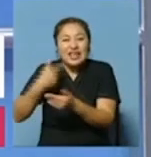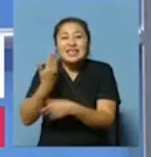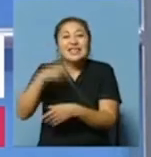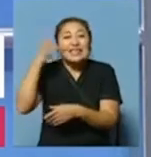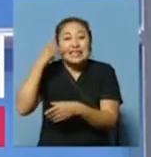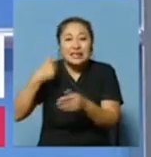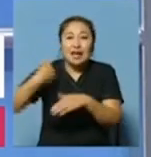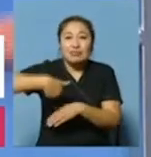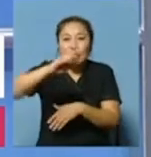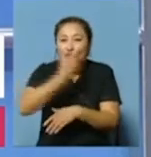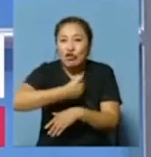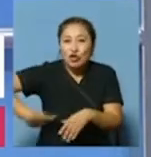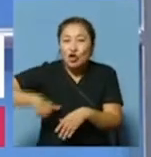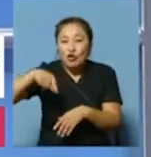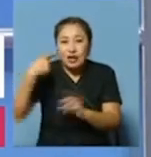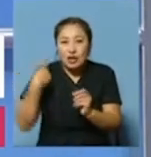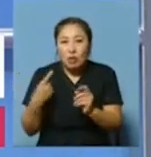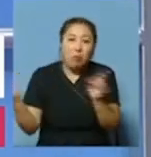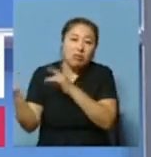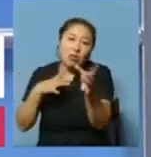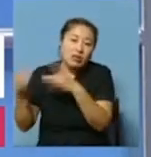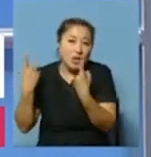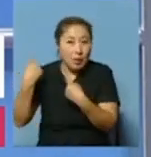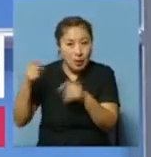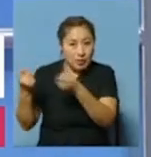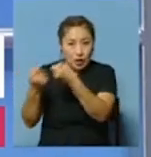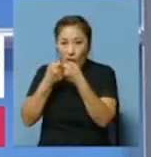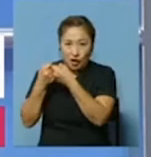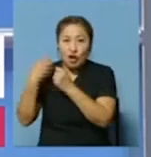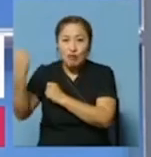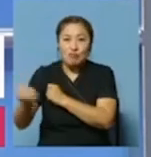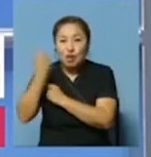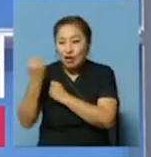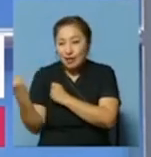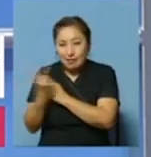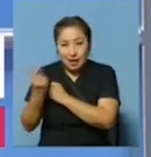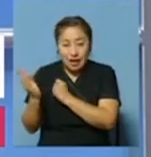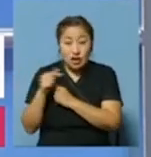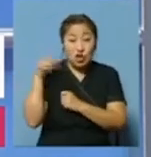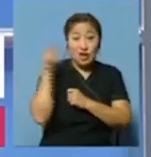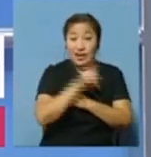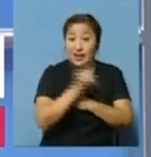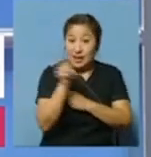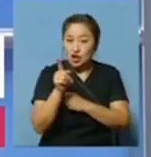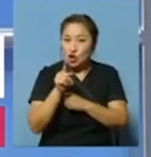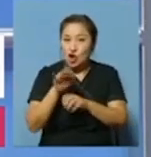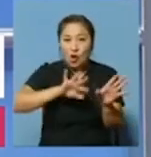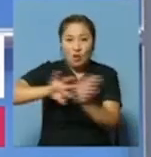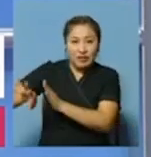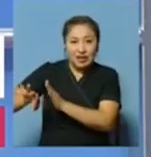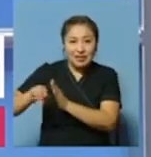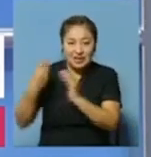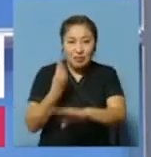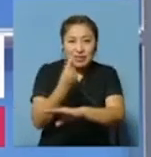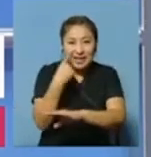entonces también se pelean toda la historia pero tienen acordado el poder entre ellos nosotros queremos desafiar esa sociedad